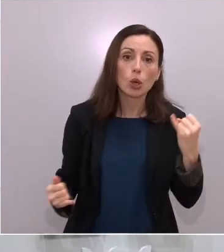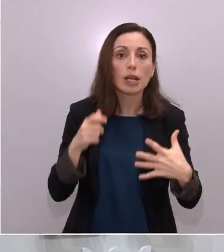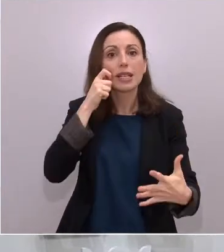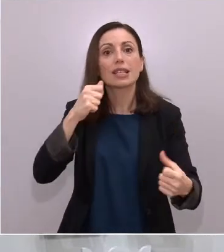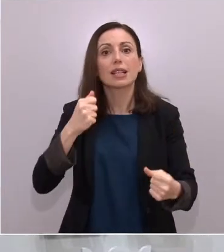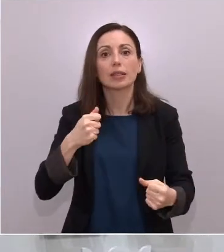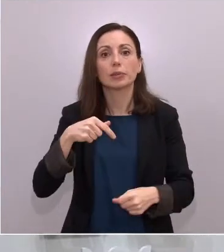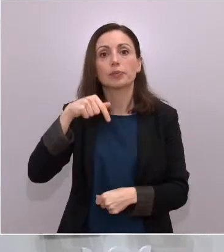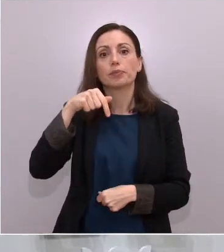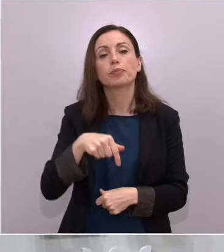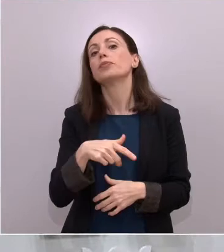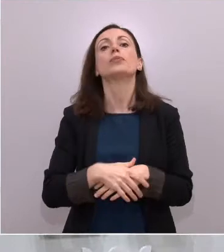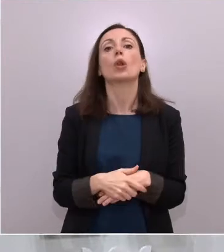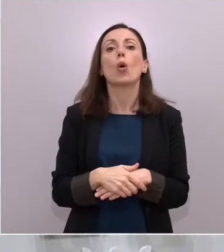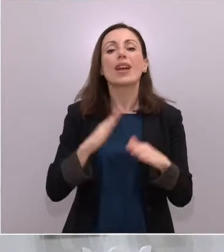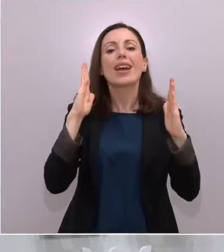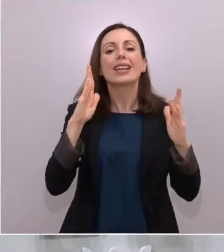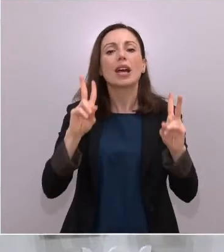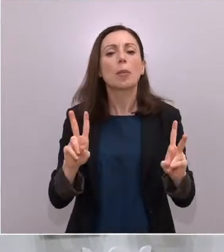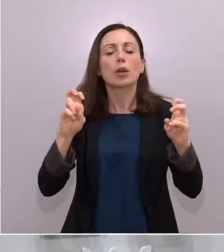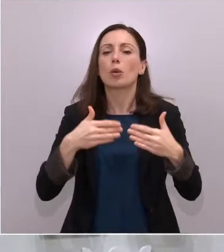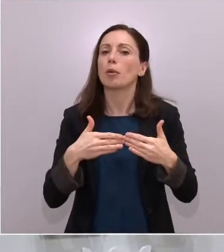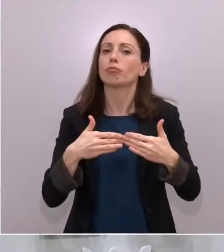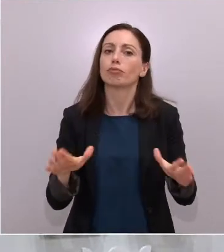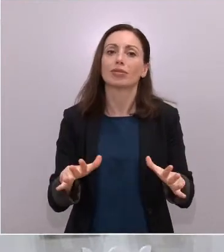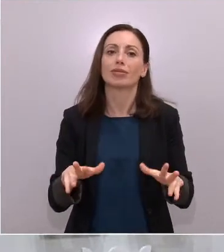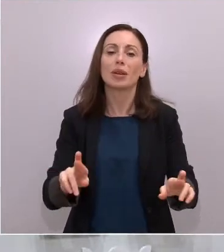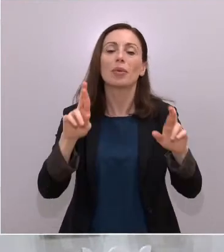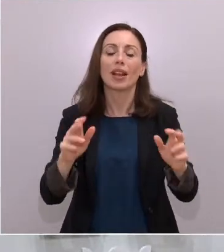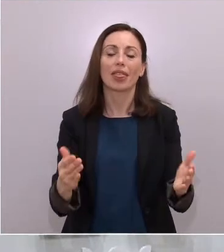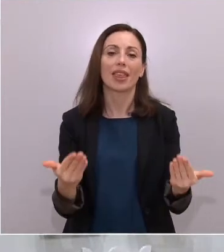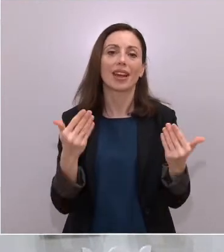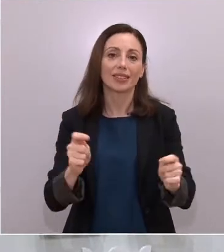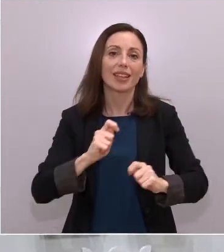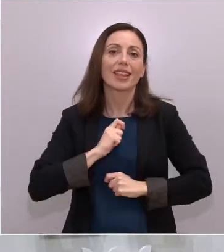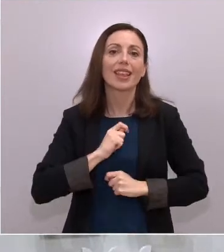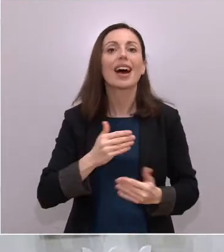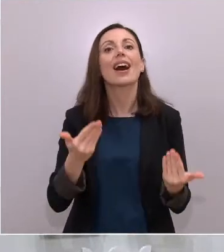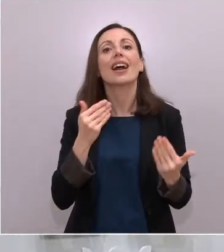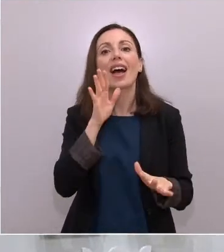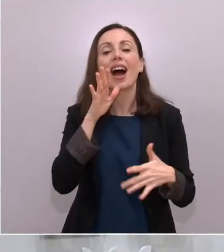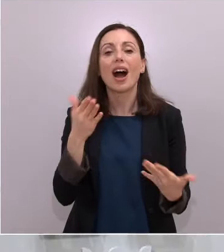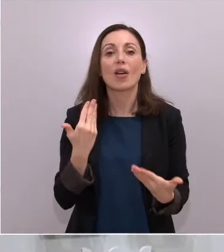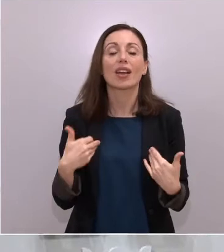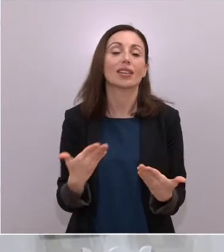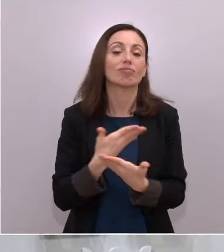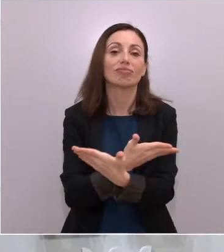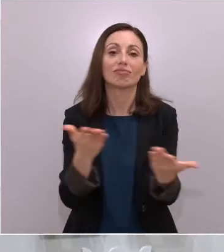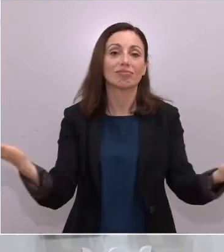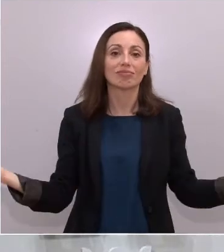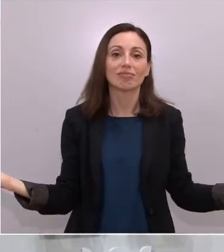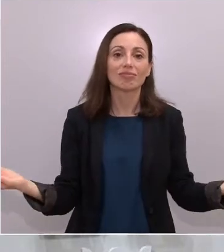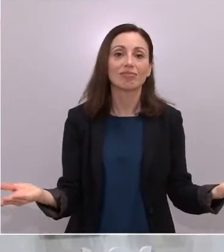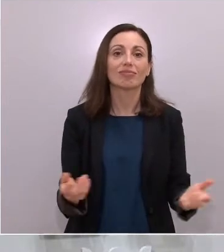la que hoy comienza una nueva etapa, sin duda, más esperanzadora. Muchas gracias. Y ahora sí, quedamos a su disposición para